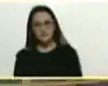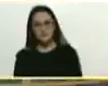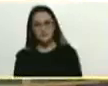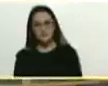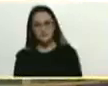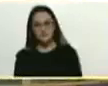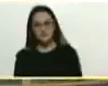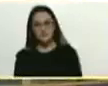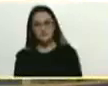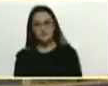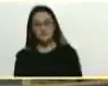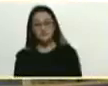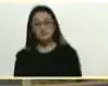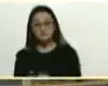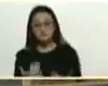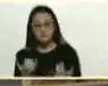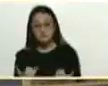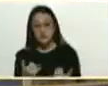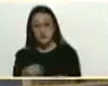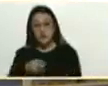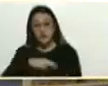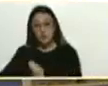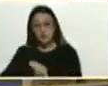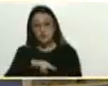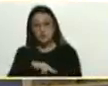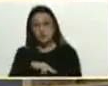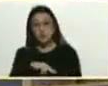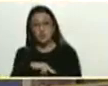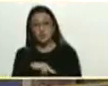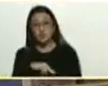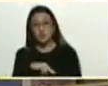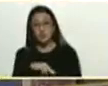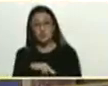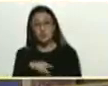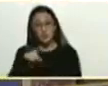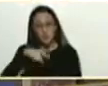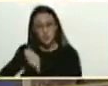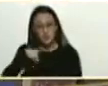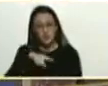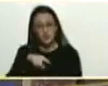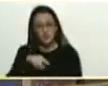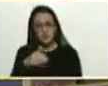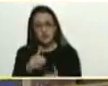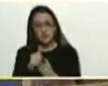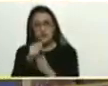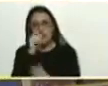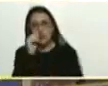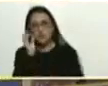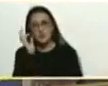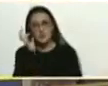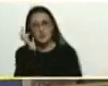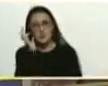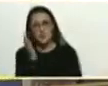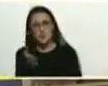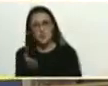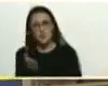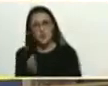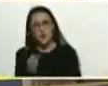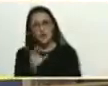Así que más temprano que tarde nosotros ustedes líderes lideresa de los estados de los